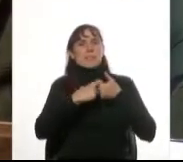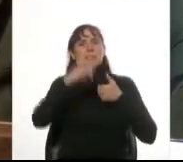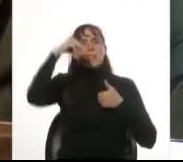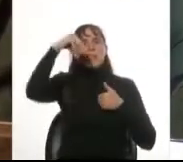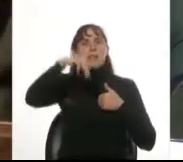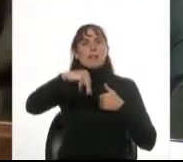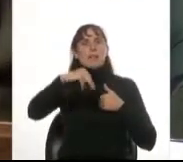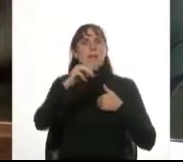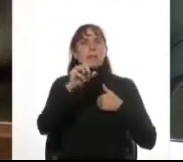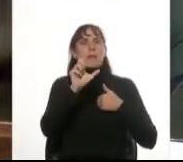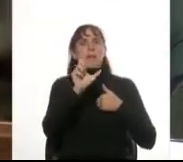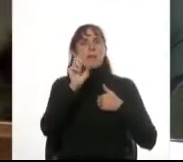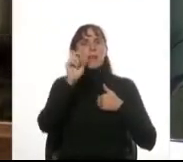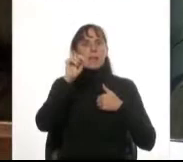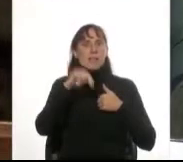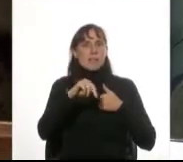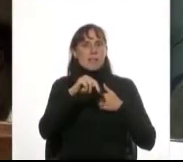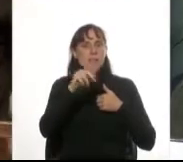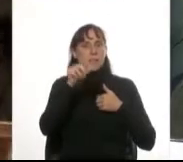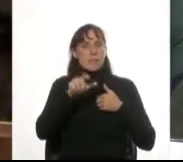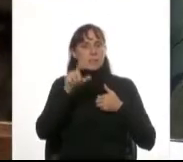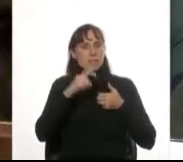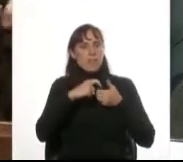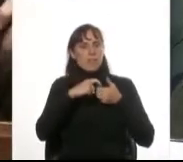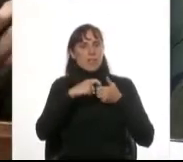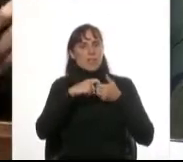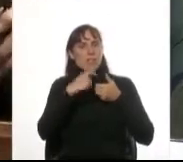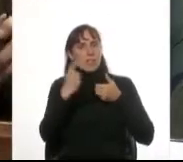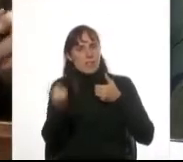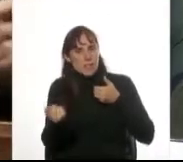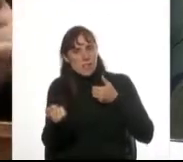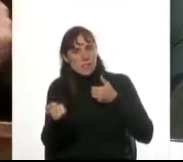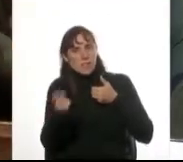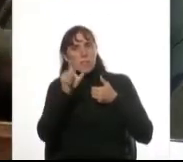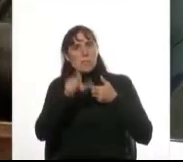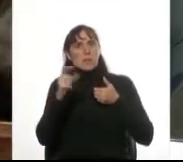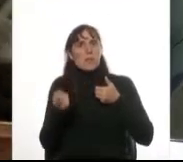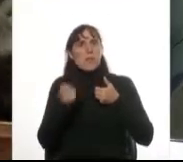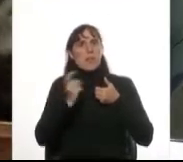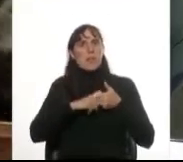los que entraban y los que se bajaban, y lo tenían al día.